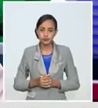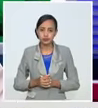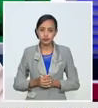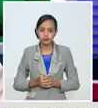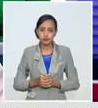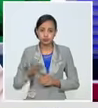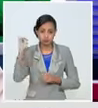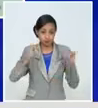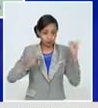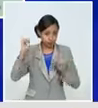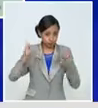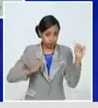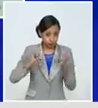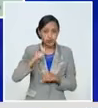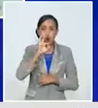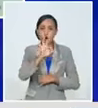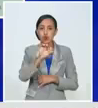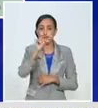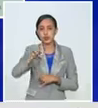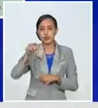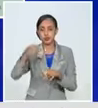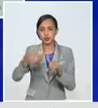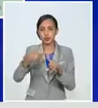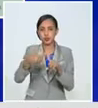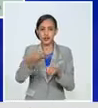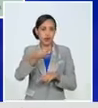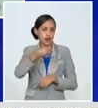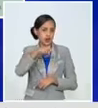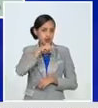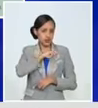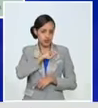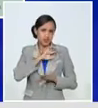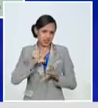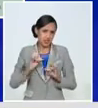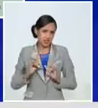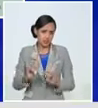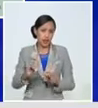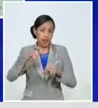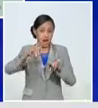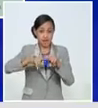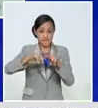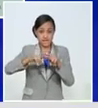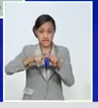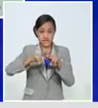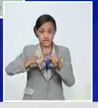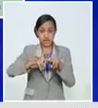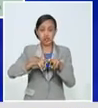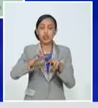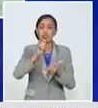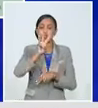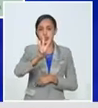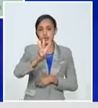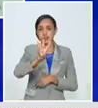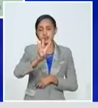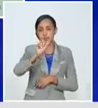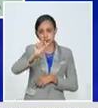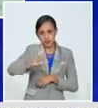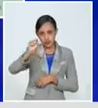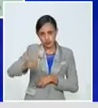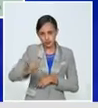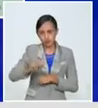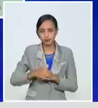8 personas se diagnosticaron ayer. De La Habana, 3 casos, 3